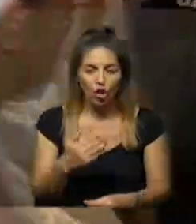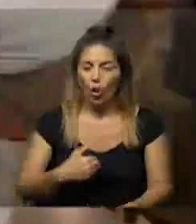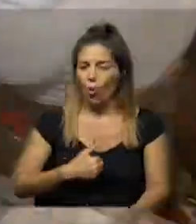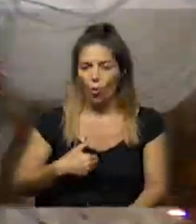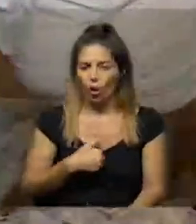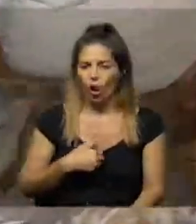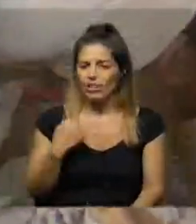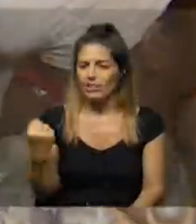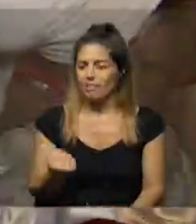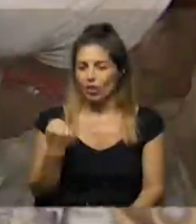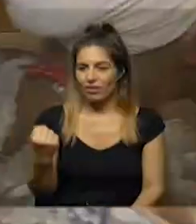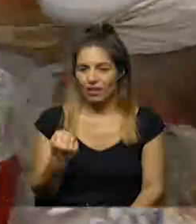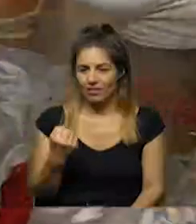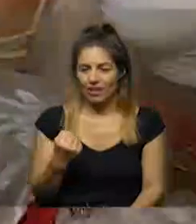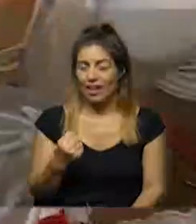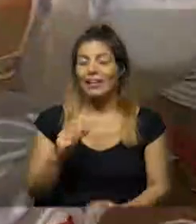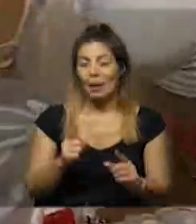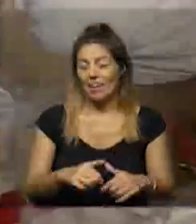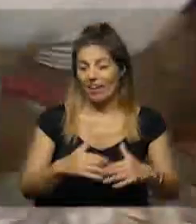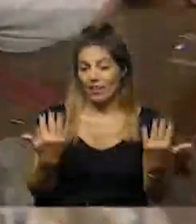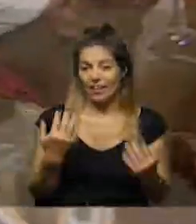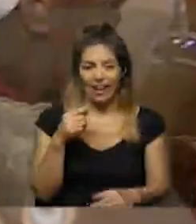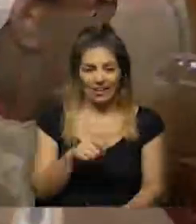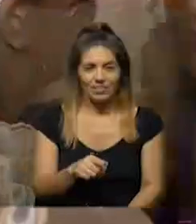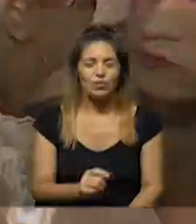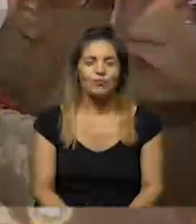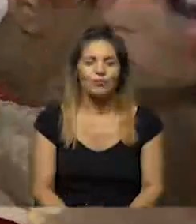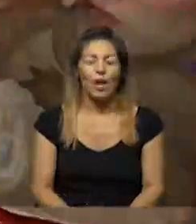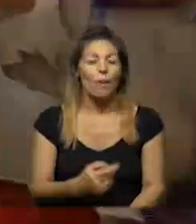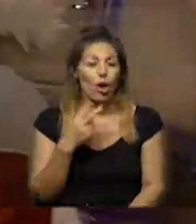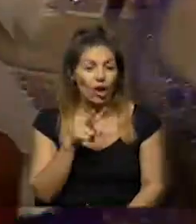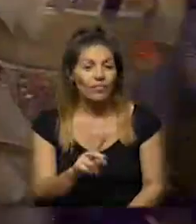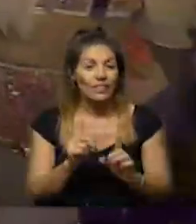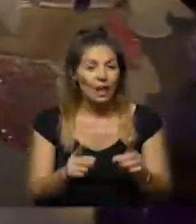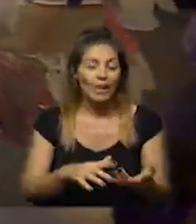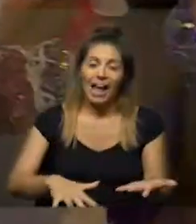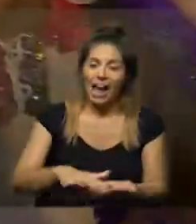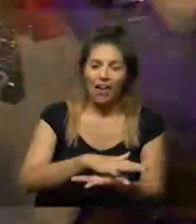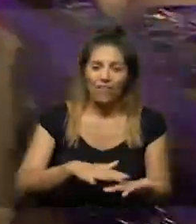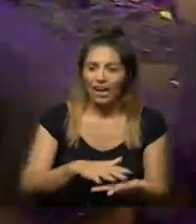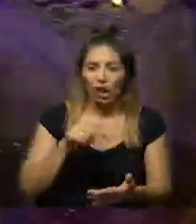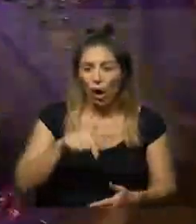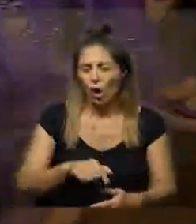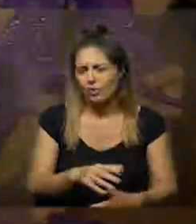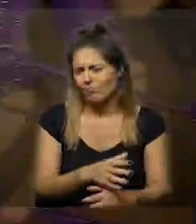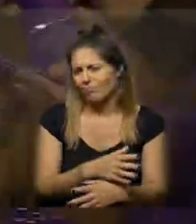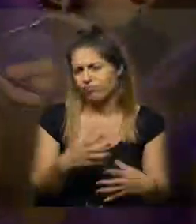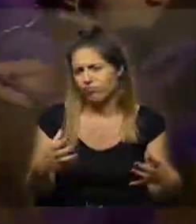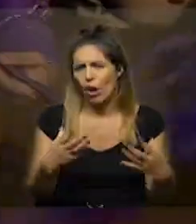súper importante y hay que festejar eso. Sin dudas, y por lo que estuve viendo también el barrio explotó el día previo,